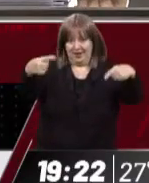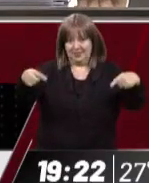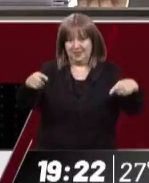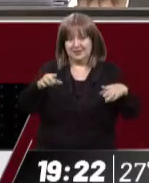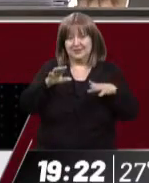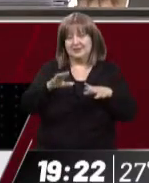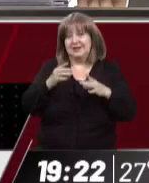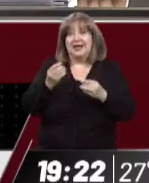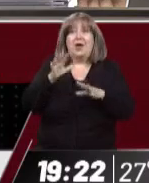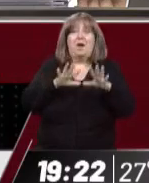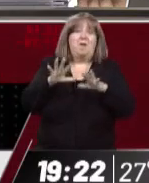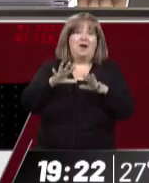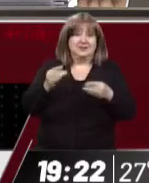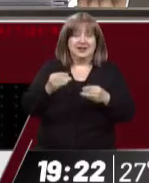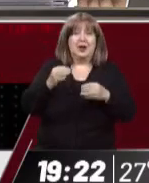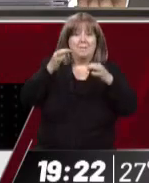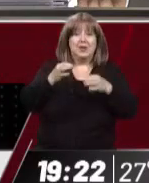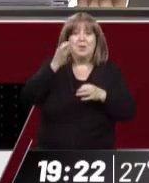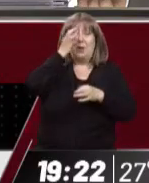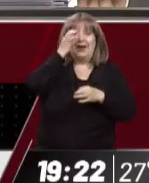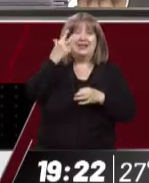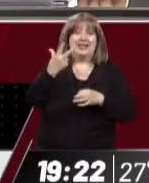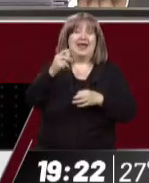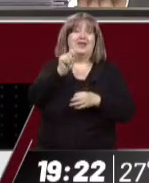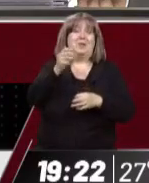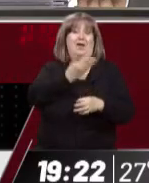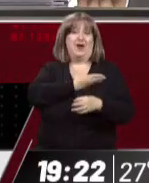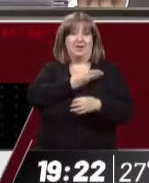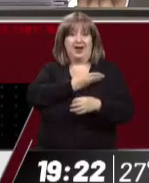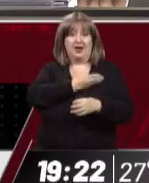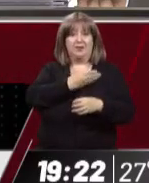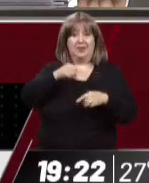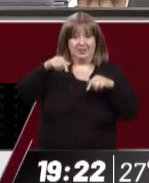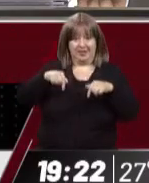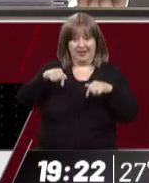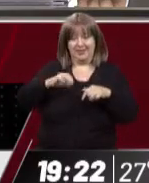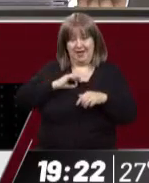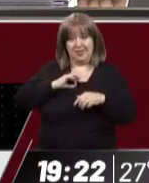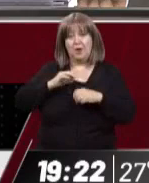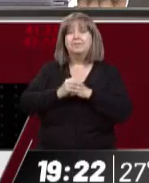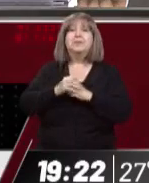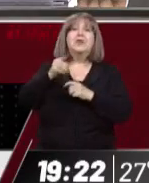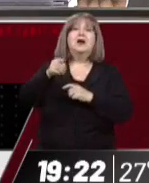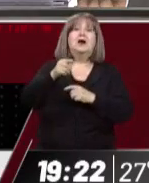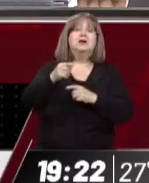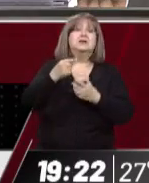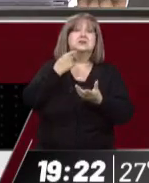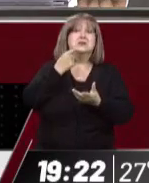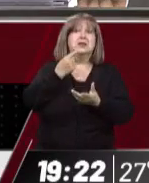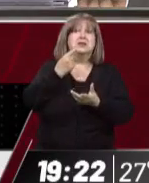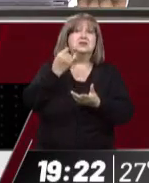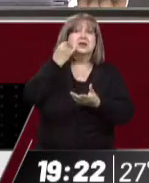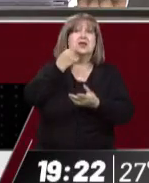torno a, bueno, lo que sucedió el 23 de febrero pasado con esta tormenta que ustedes relataban. Pero vamos a escuchar qué decían